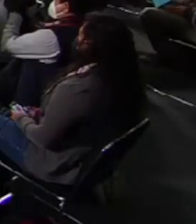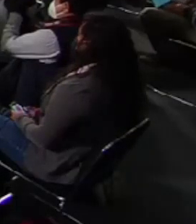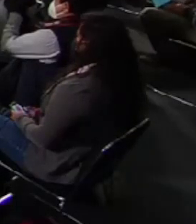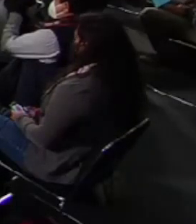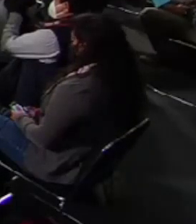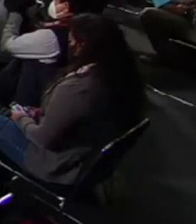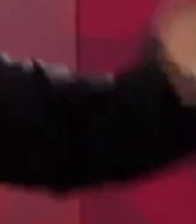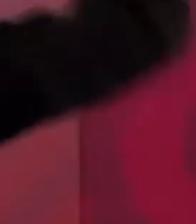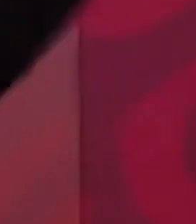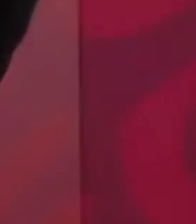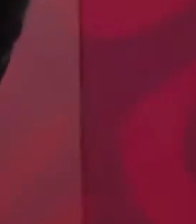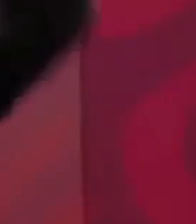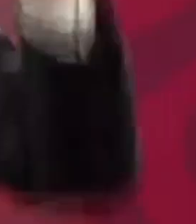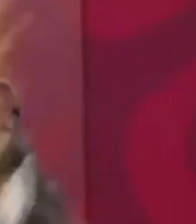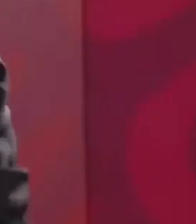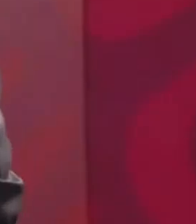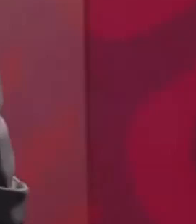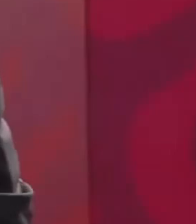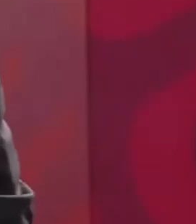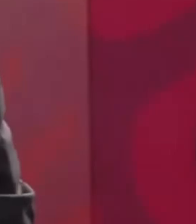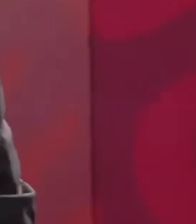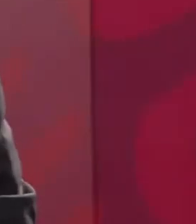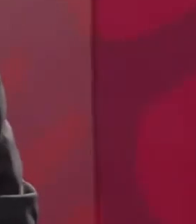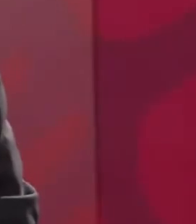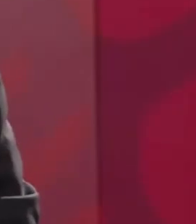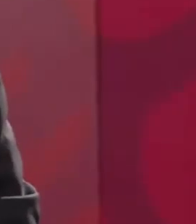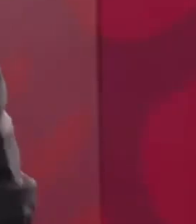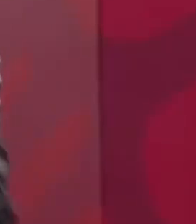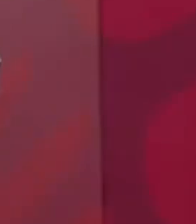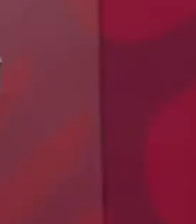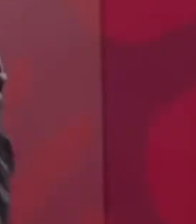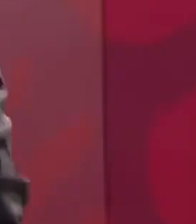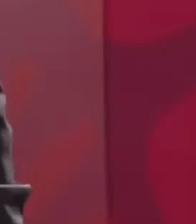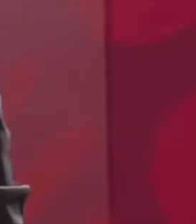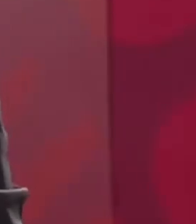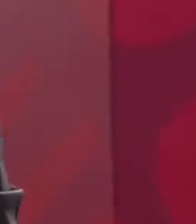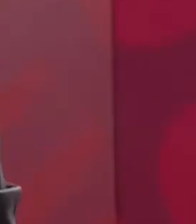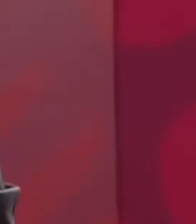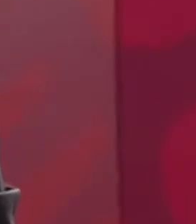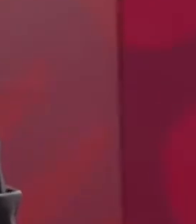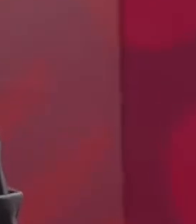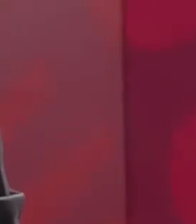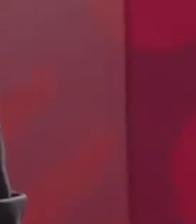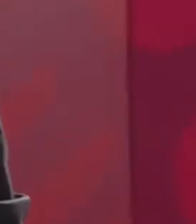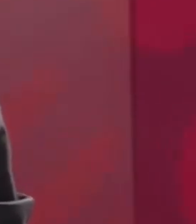y la política es asunto de los políticos y de las élites,